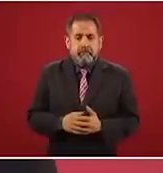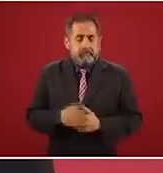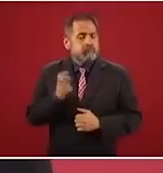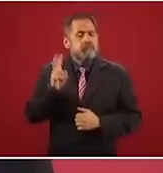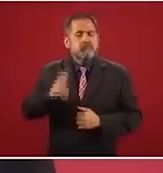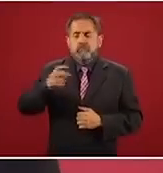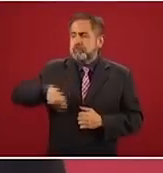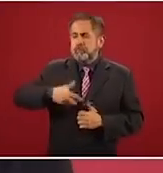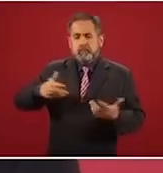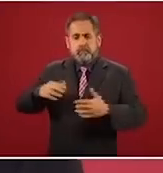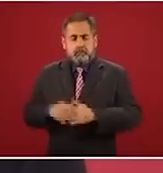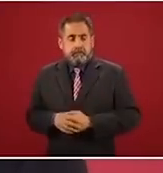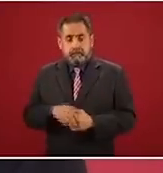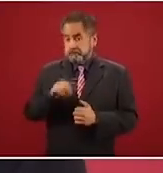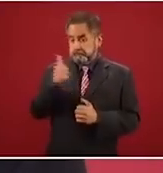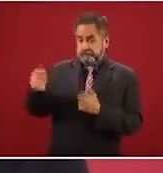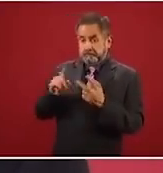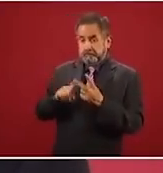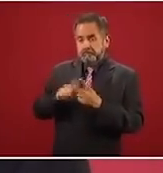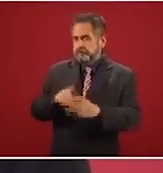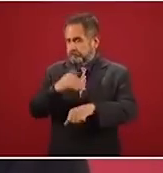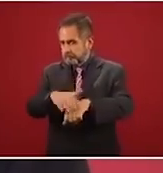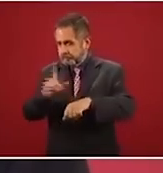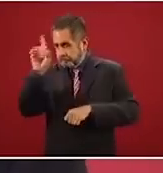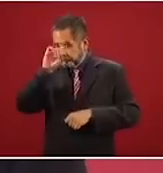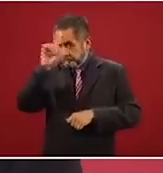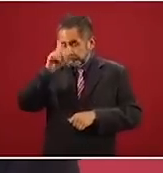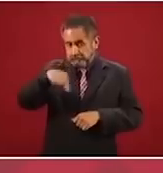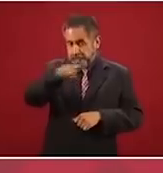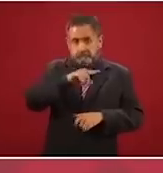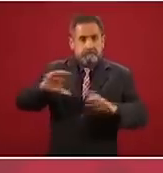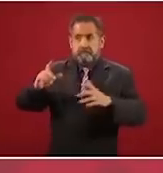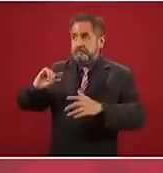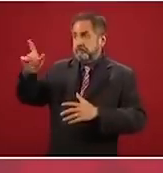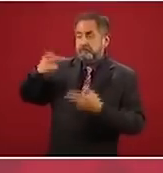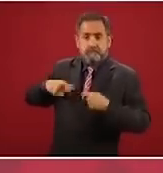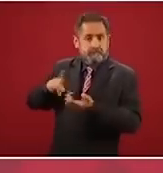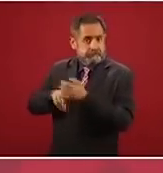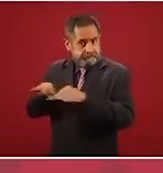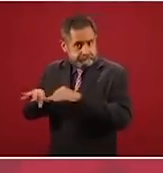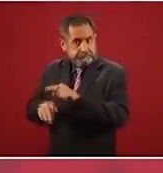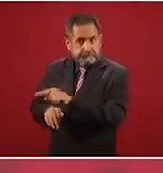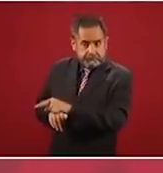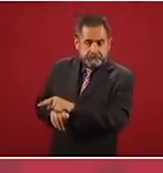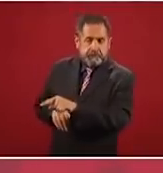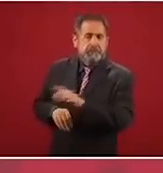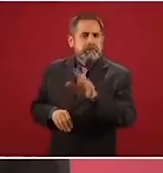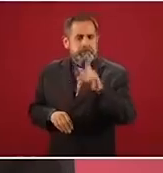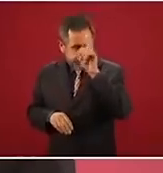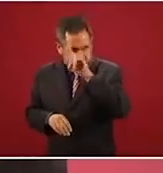estamos haciendo. Y lo otro que le recomiendo mucho a los servidores públicos es de que